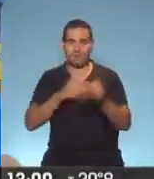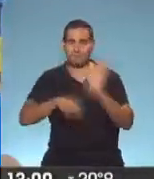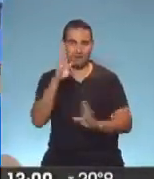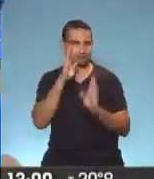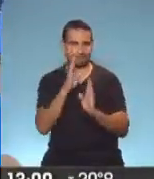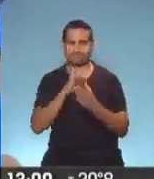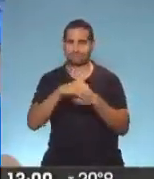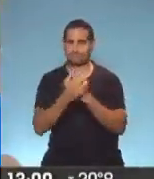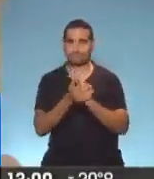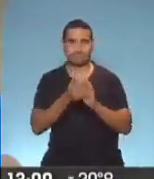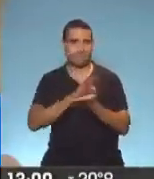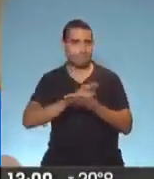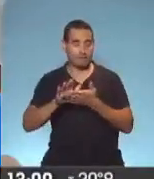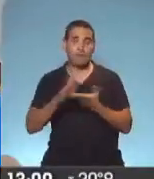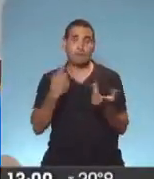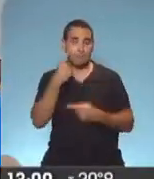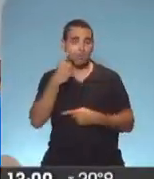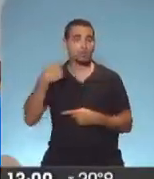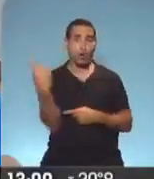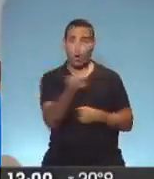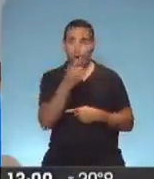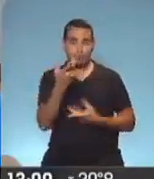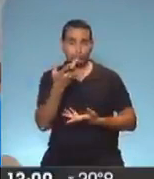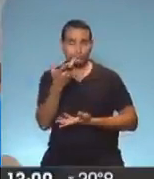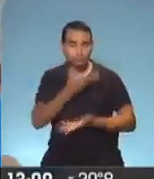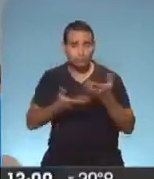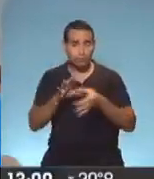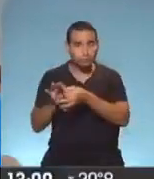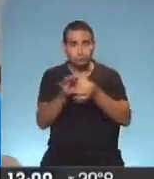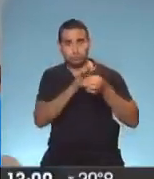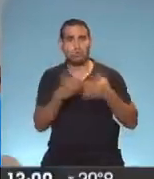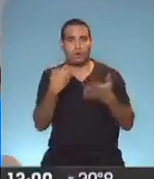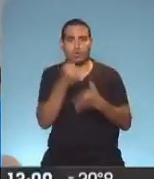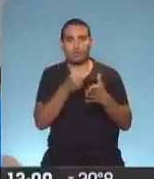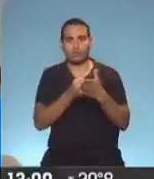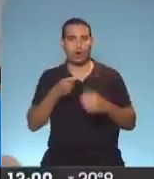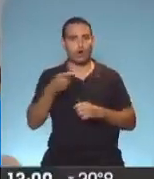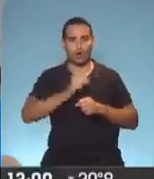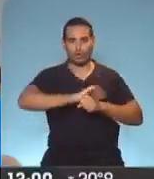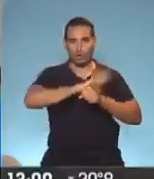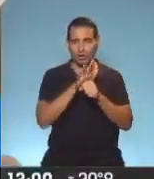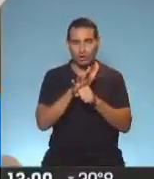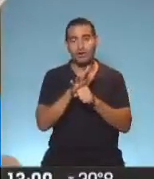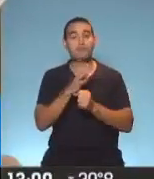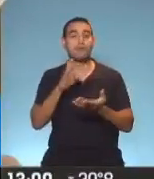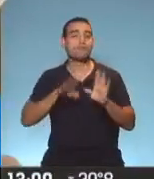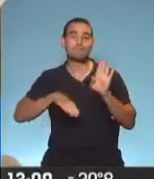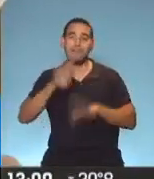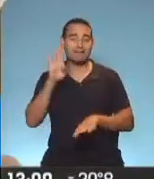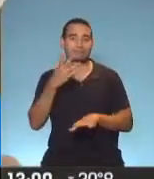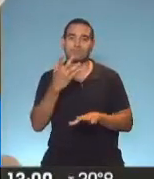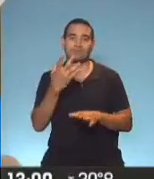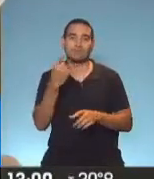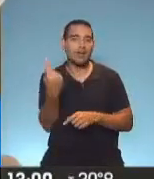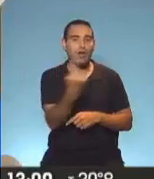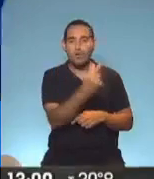cosas. Creo que entre todos es la manera con que podemos lograr combatir esto, pero fundamentalmente con la colaboración